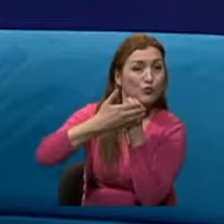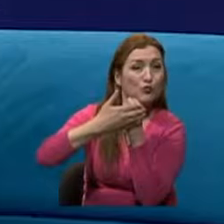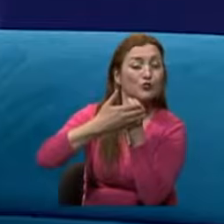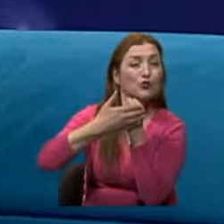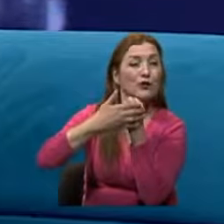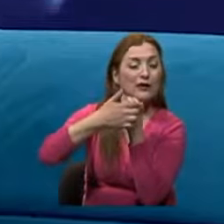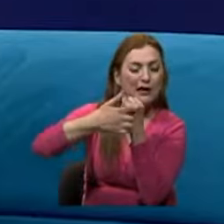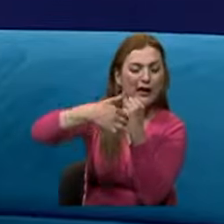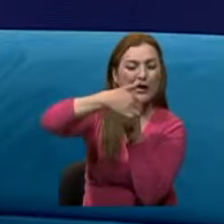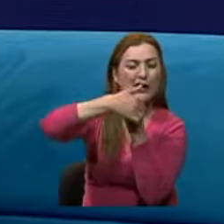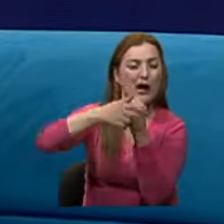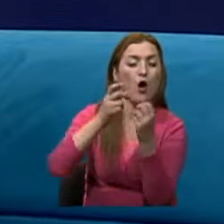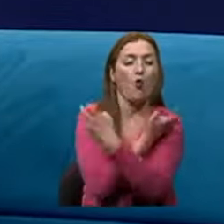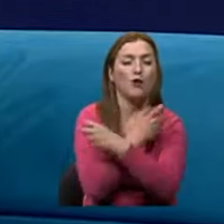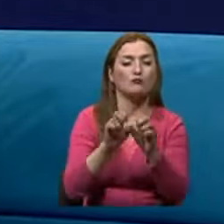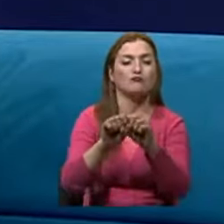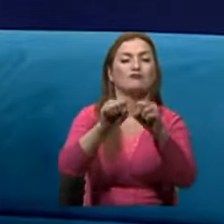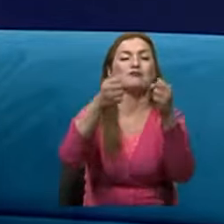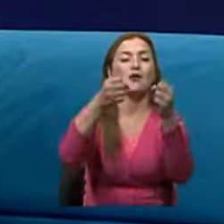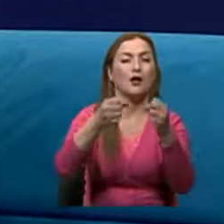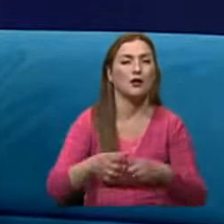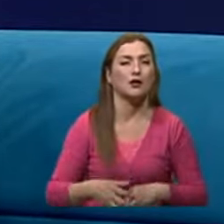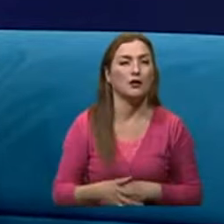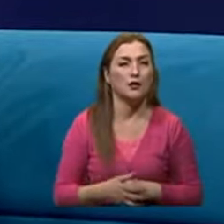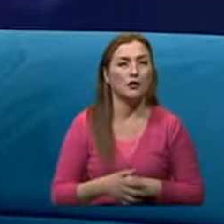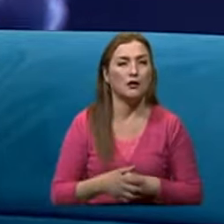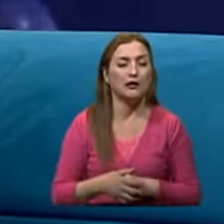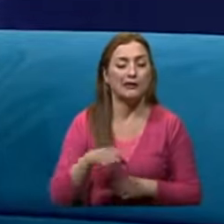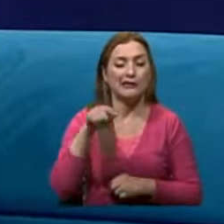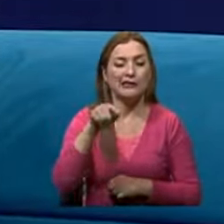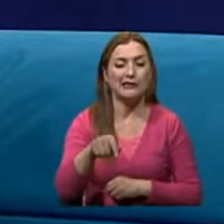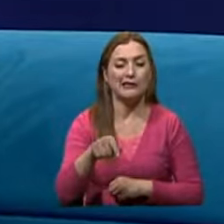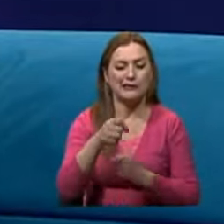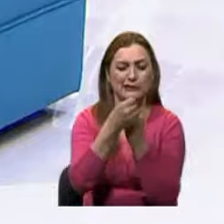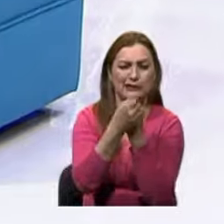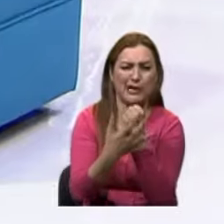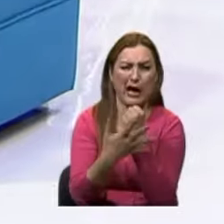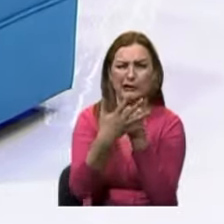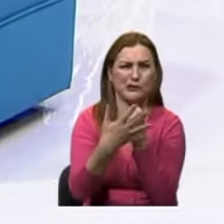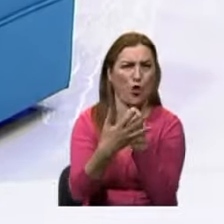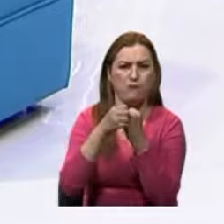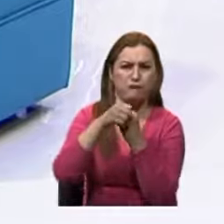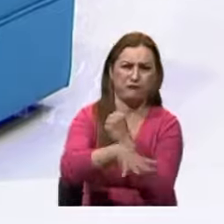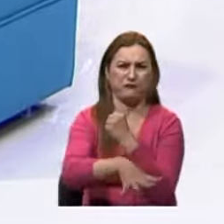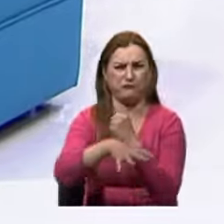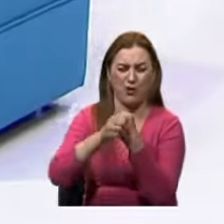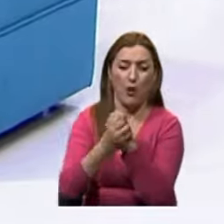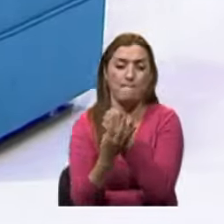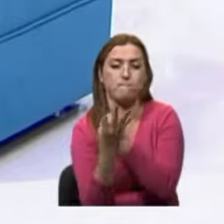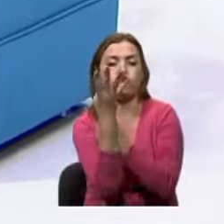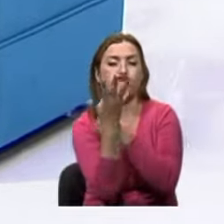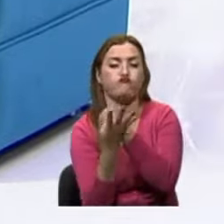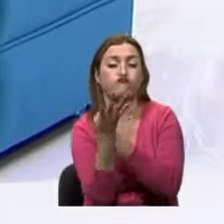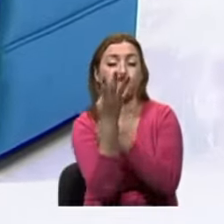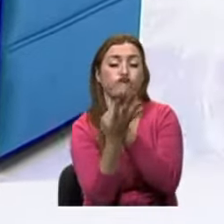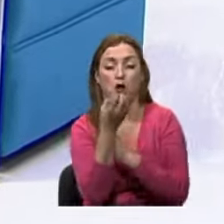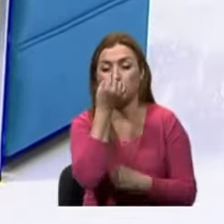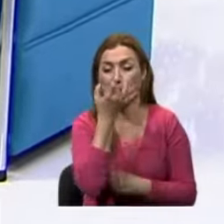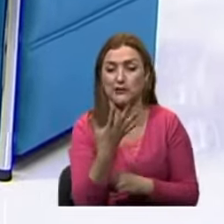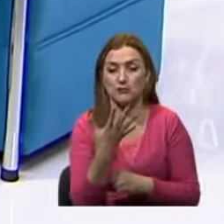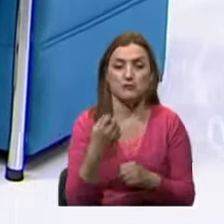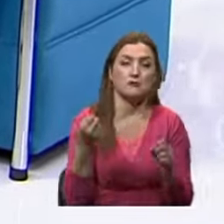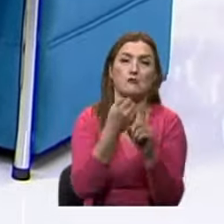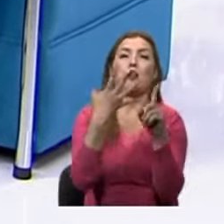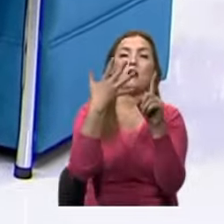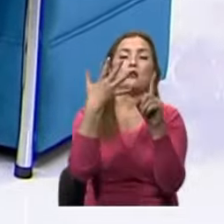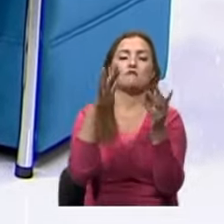cuello, el sangrado no está contenido, entonces puede sangrar abundantemente y el paciente puede entrar incluso en un shock y puede fallecer